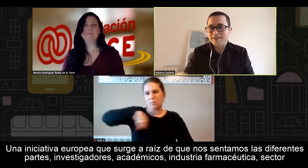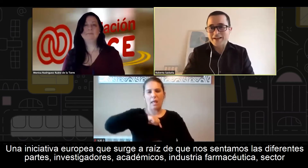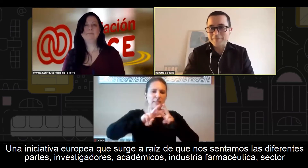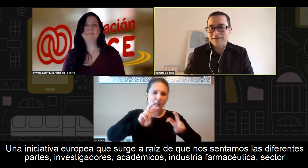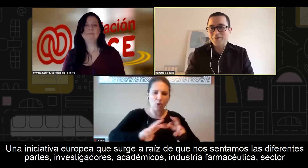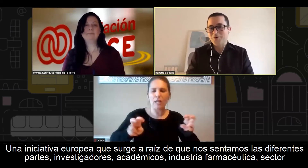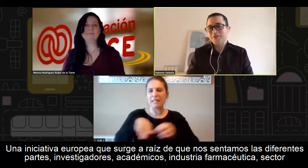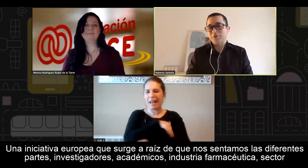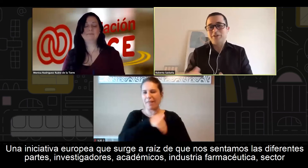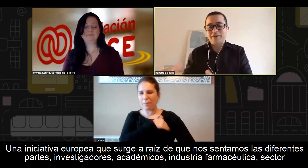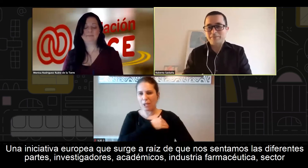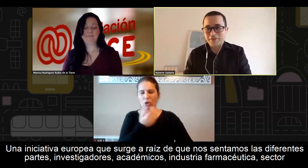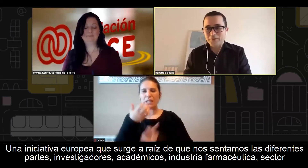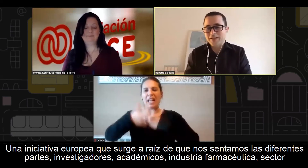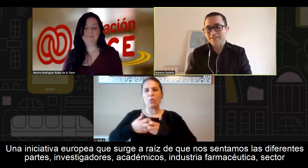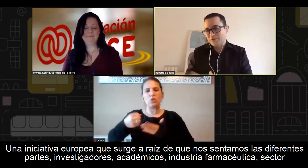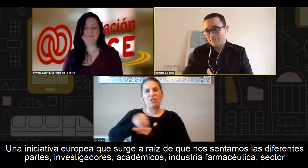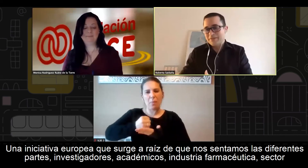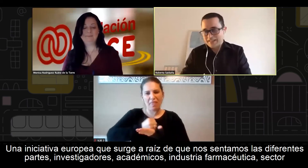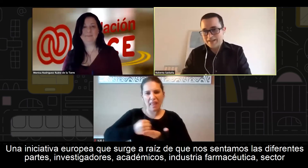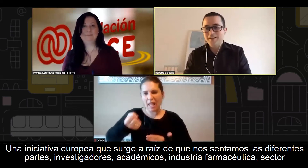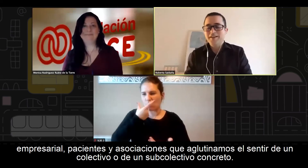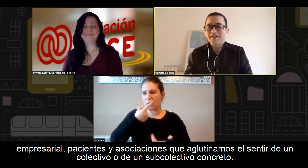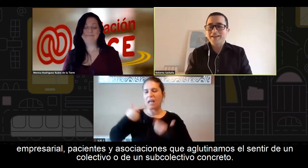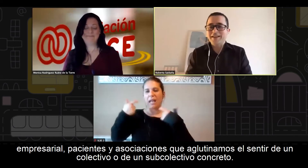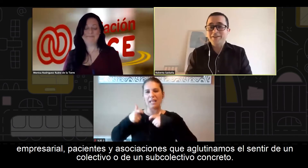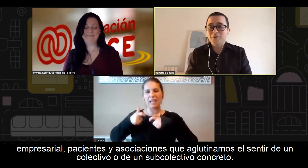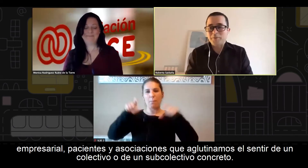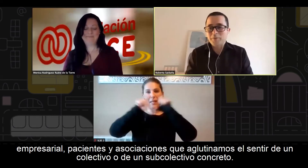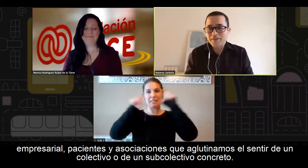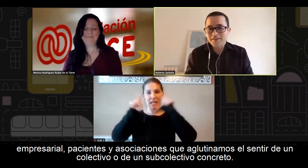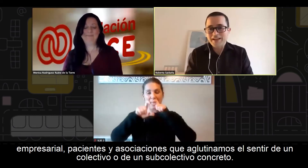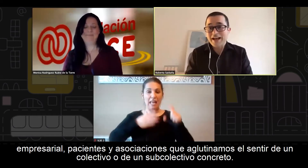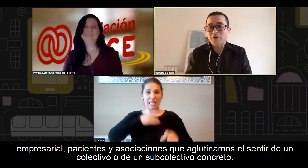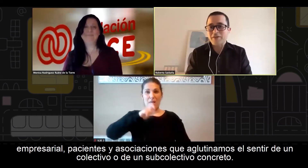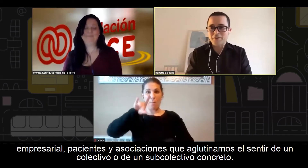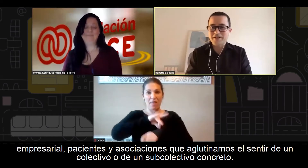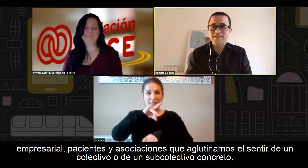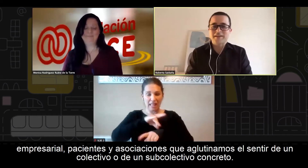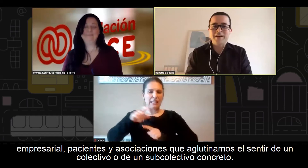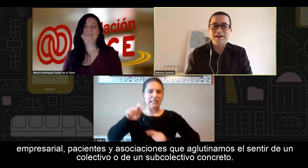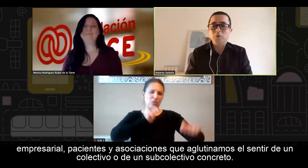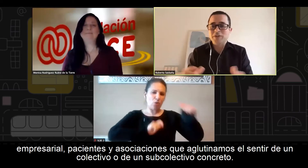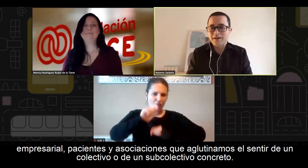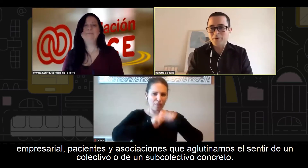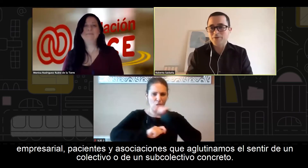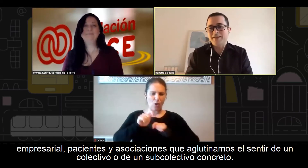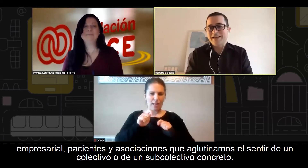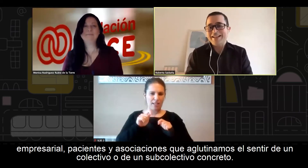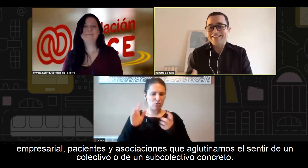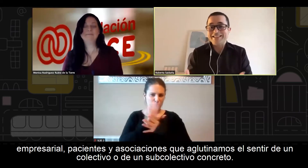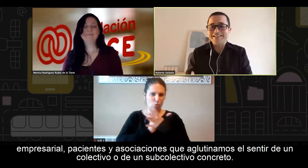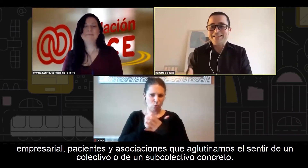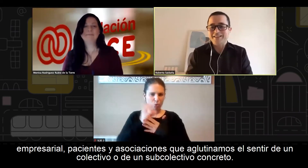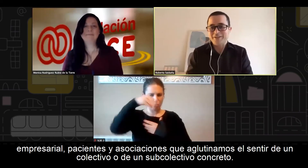investigadores, académicos, industria farmacéutica, sector empresarial, y los propios pacientes y las asociaciones que aglutinamos